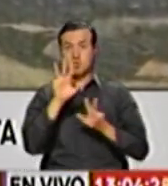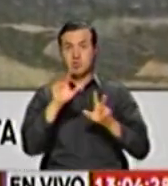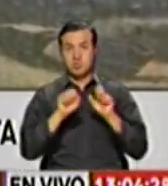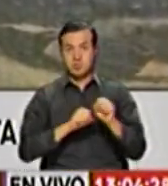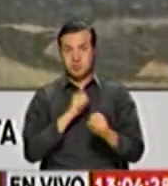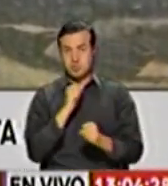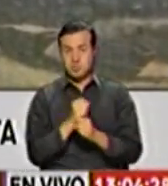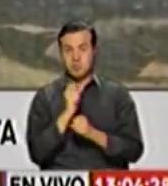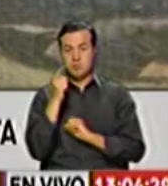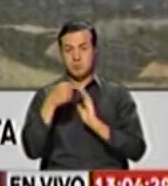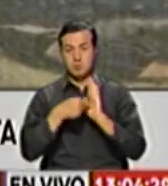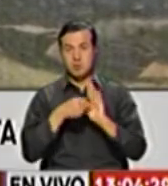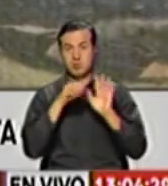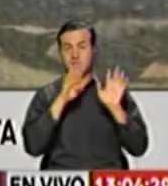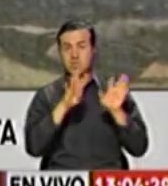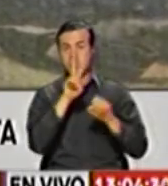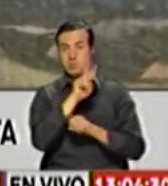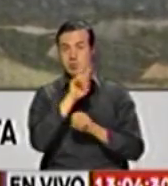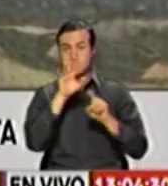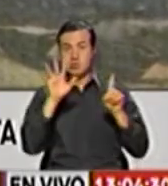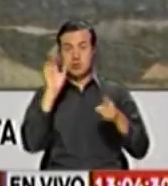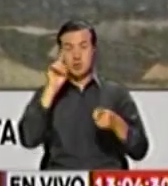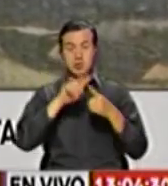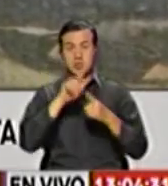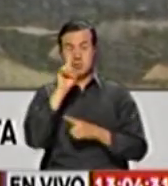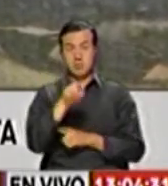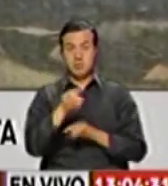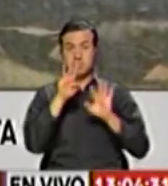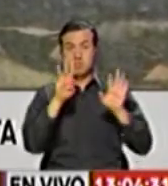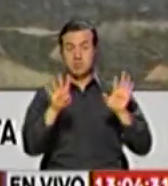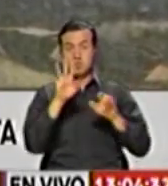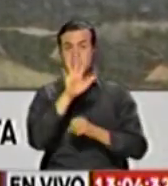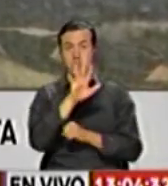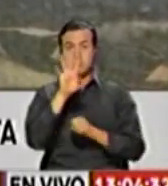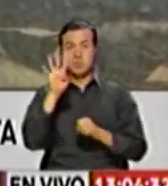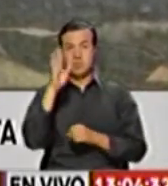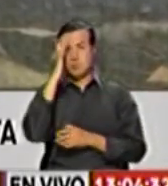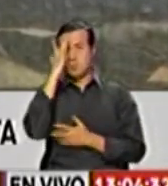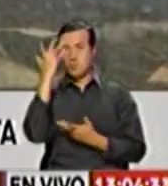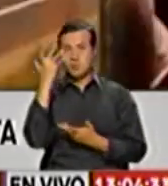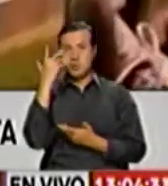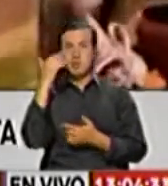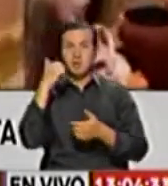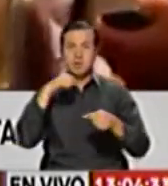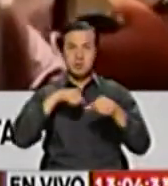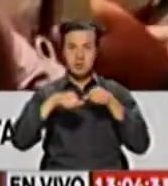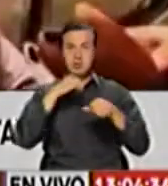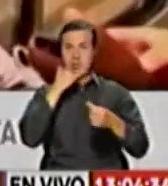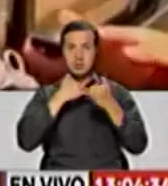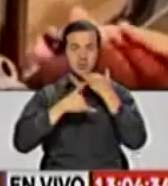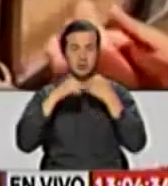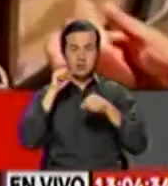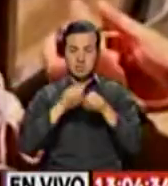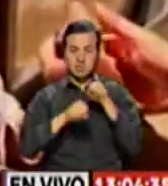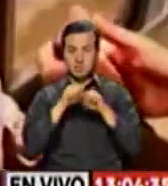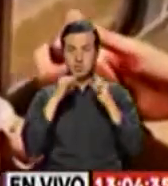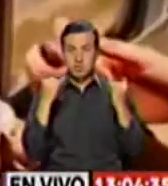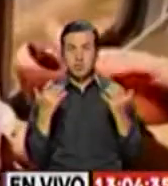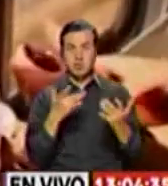años, desde 1926 hasta 1954, producto de malas administraciones. Pero